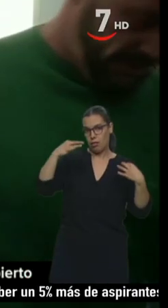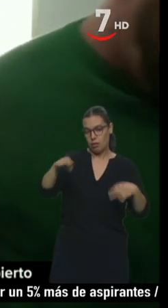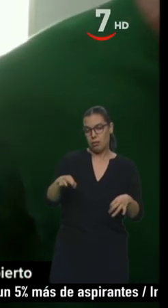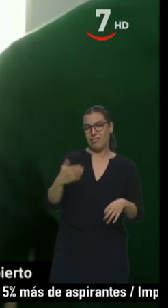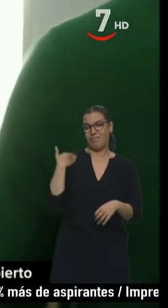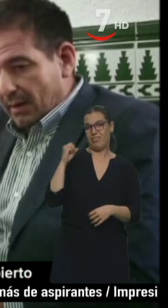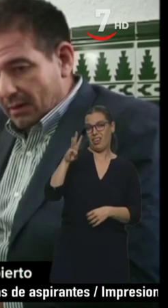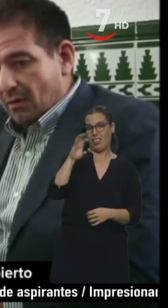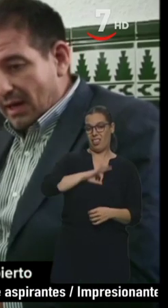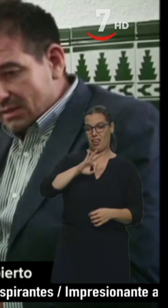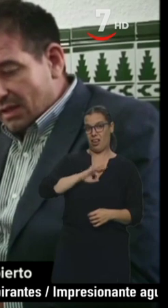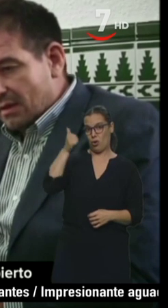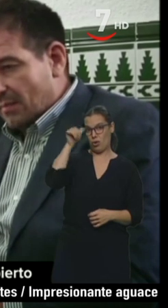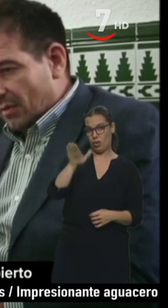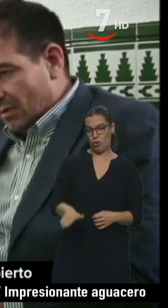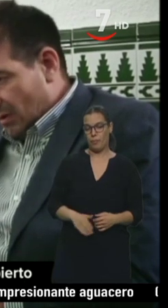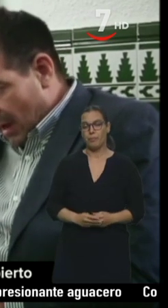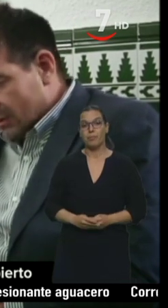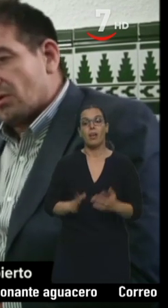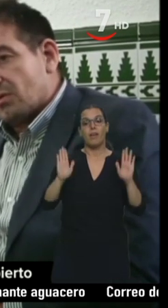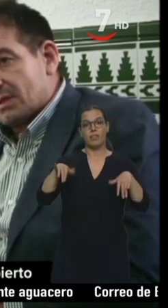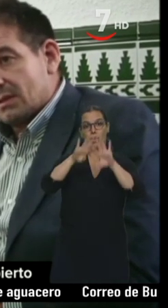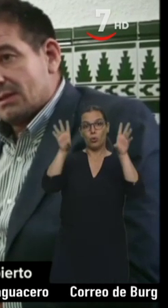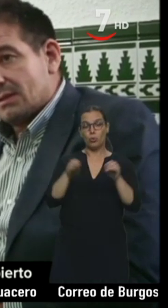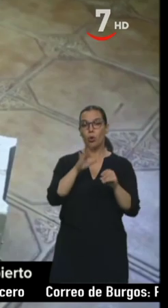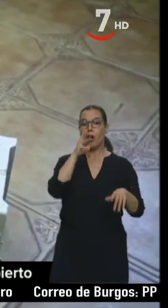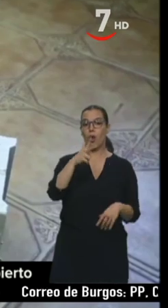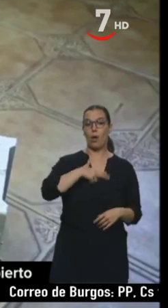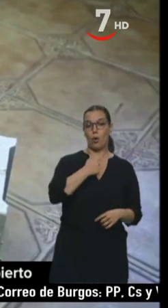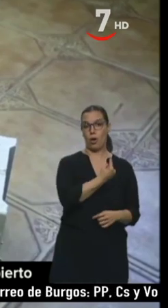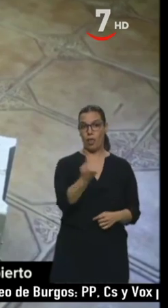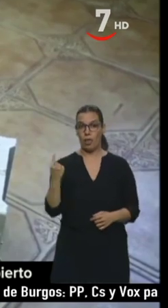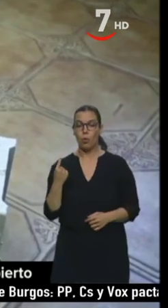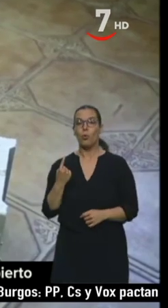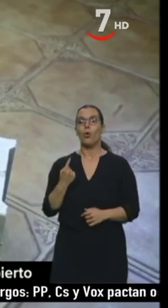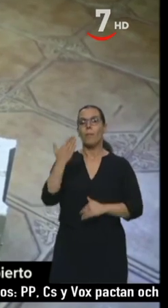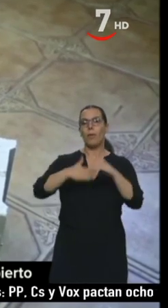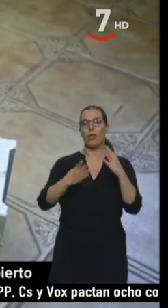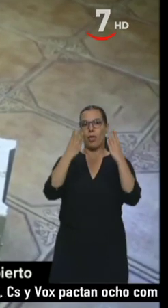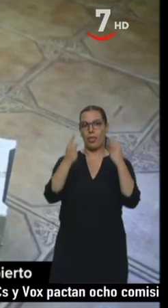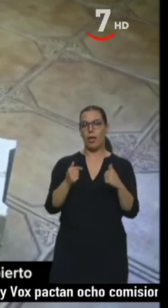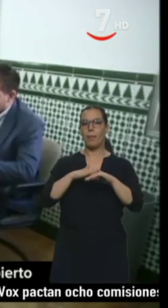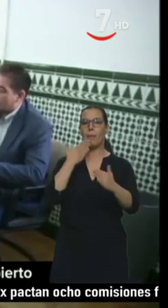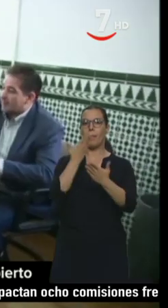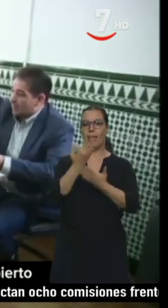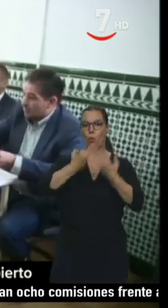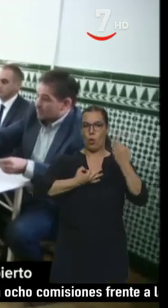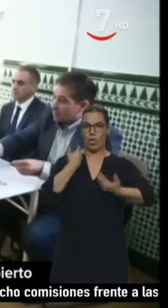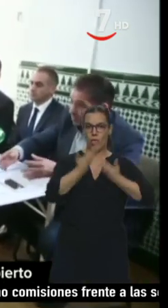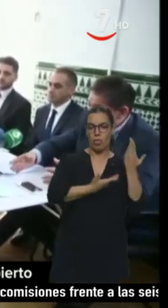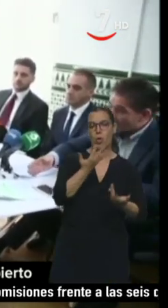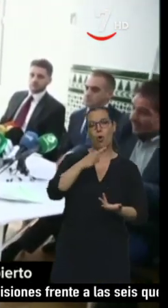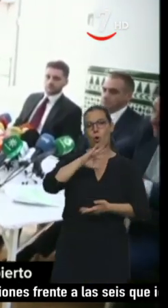enero de 2018. Tras esta conclusión, las partes tienen 10 días para solicitar la apertura de juicio oral o pedir